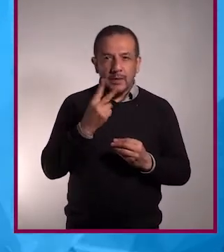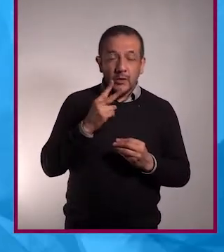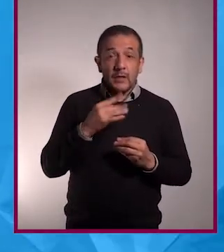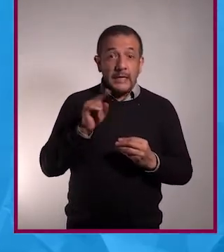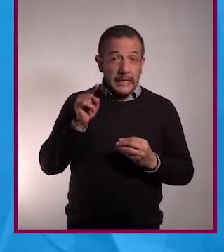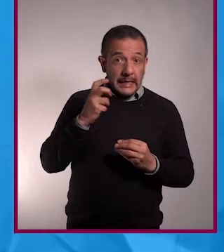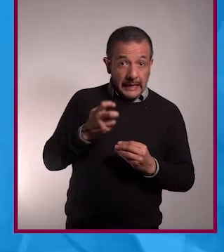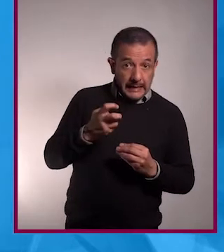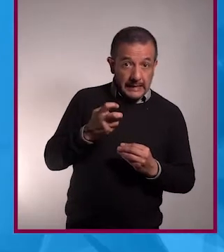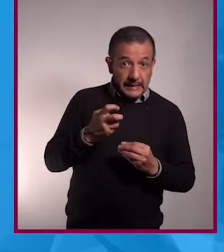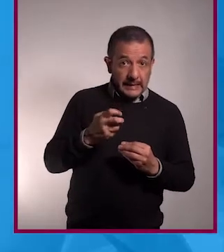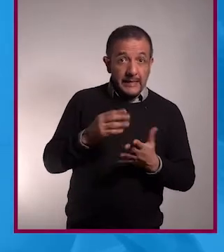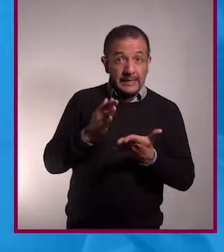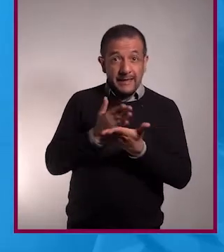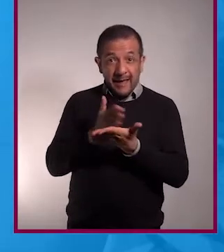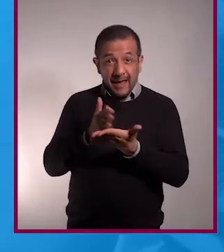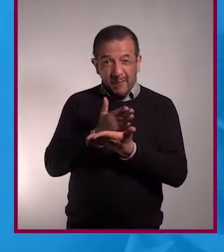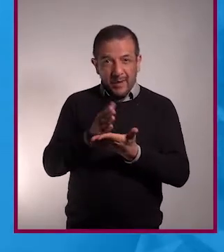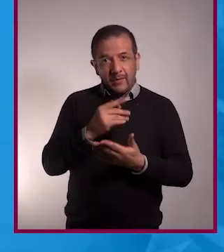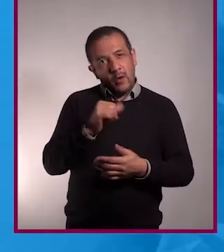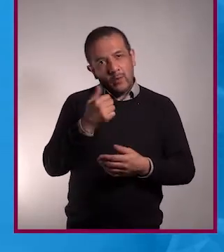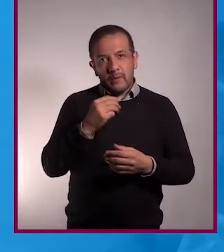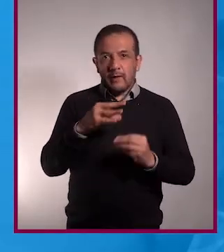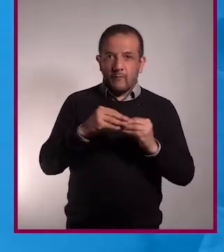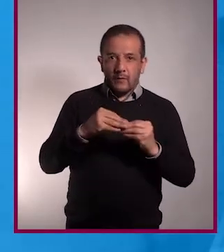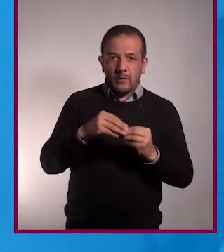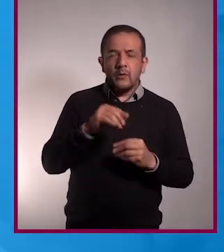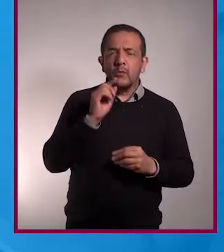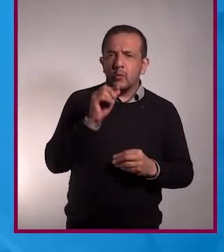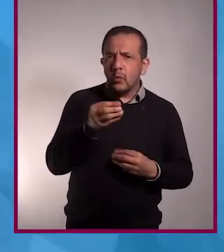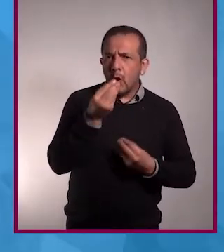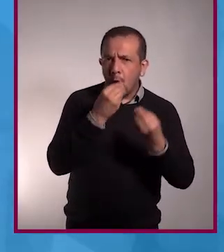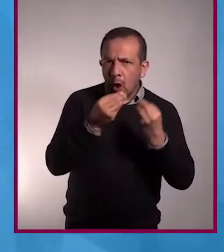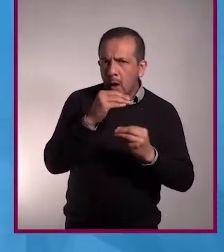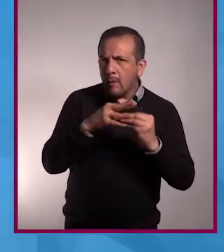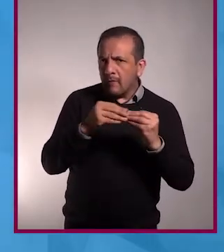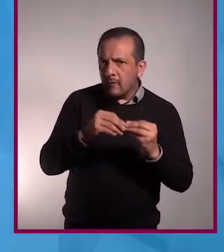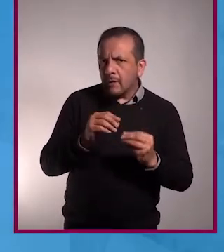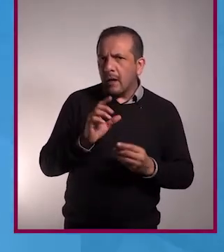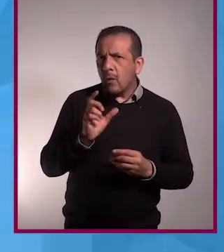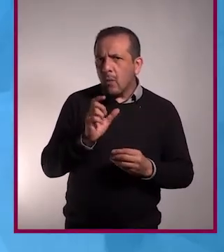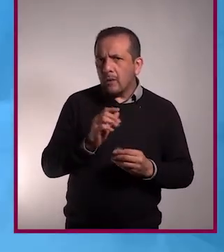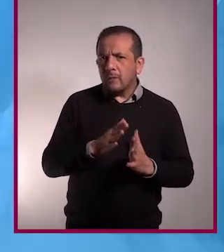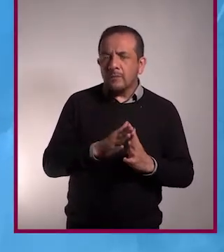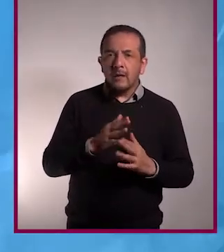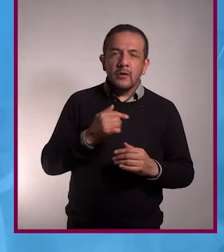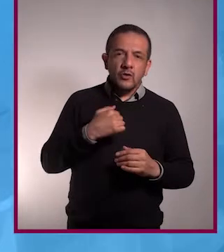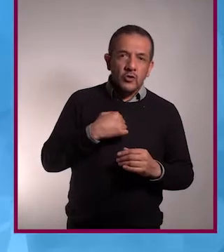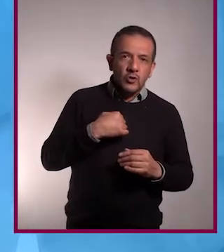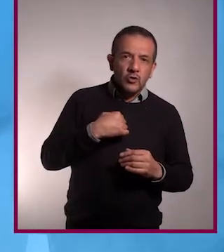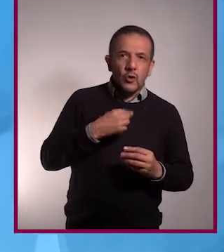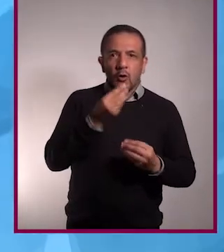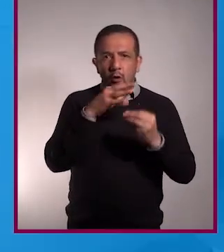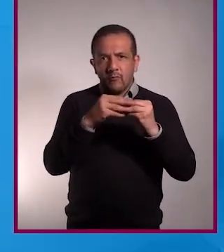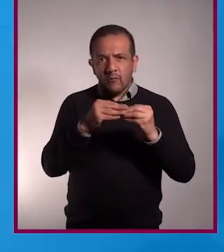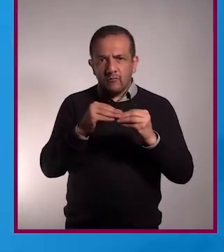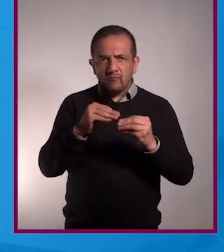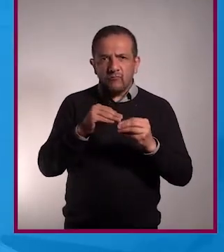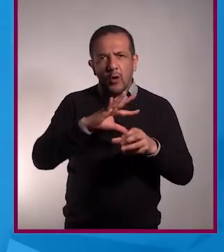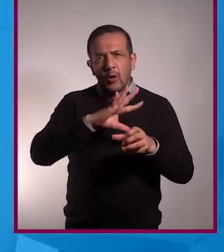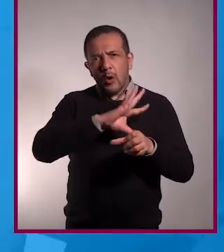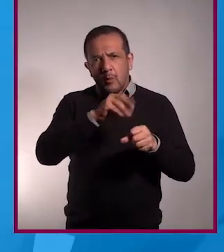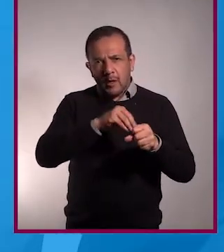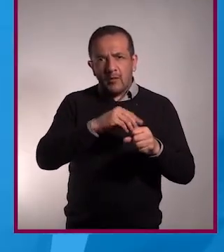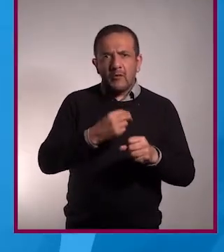agridulce y eso la caracteriza de otras frutas. ¿Cada cuánto tiempo comes una fruta? Frutas